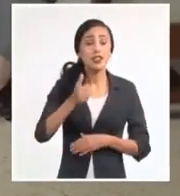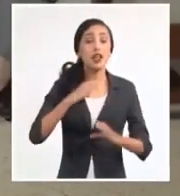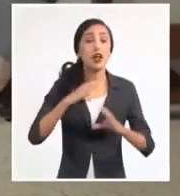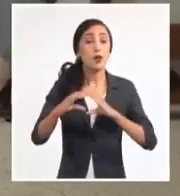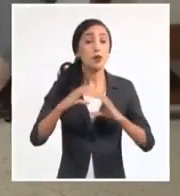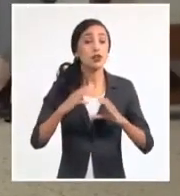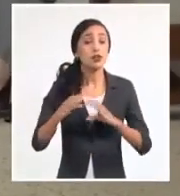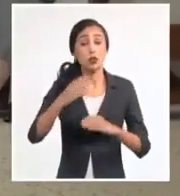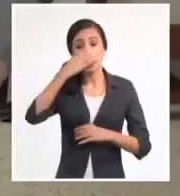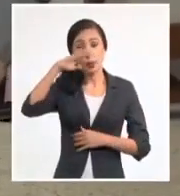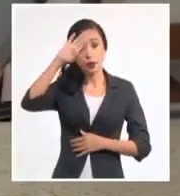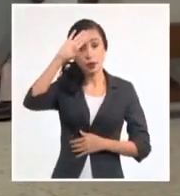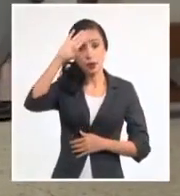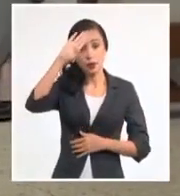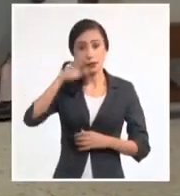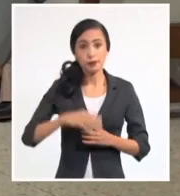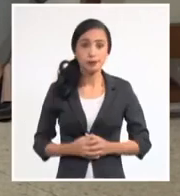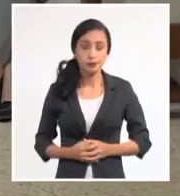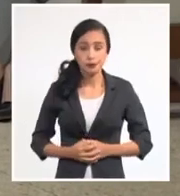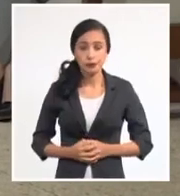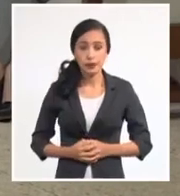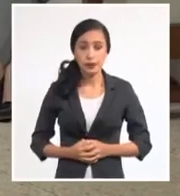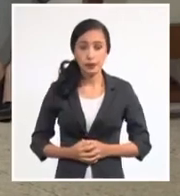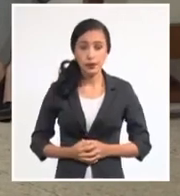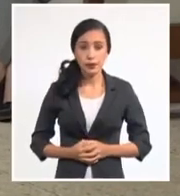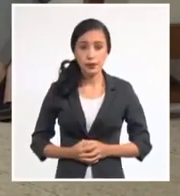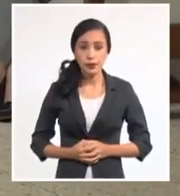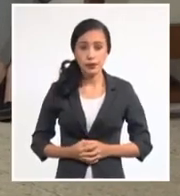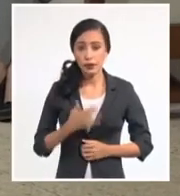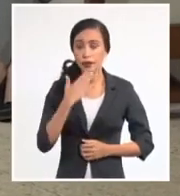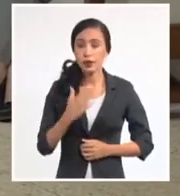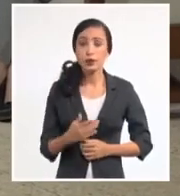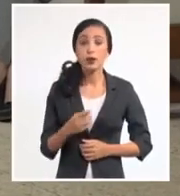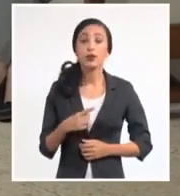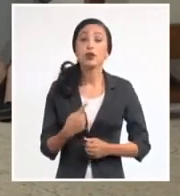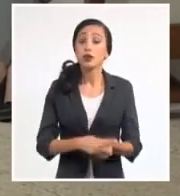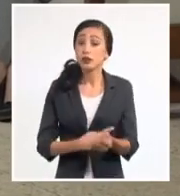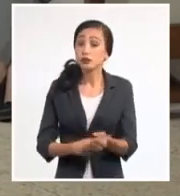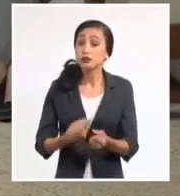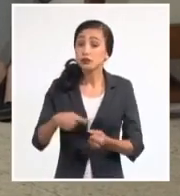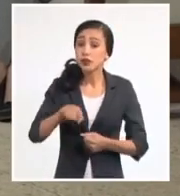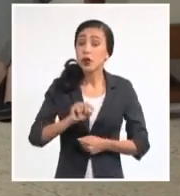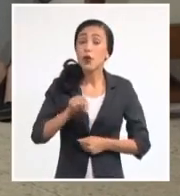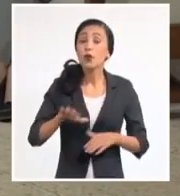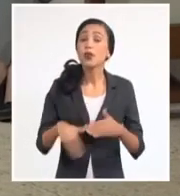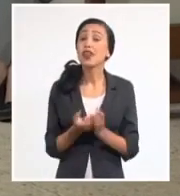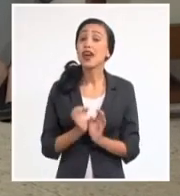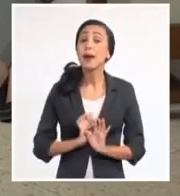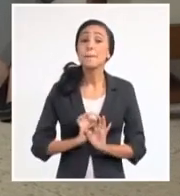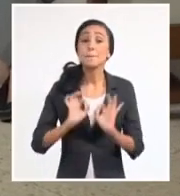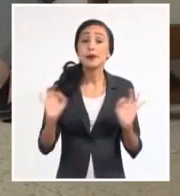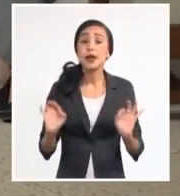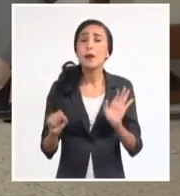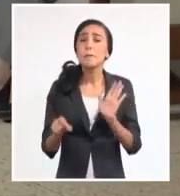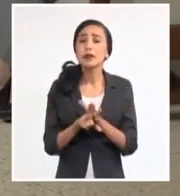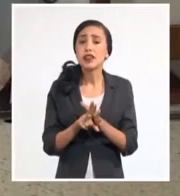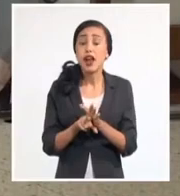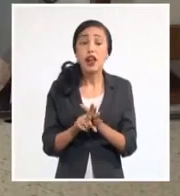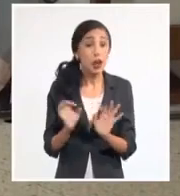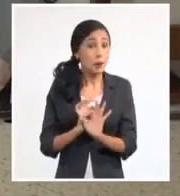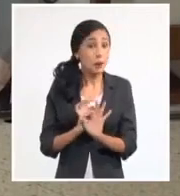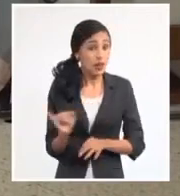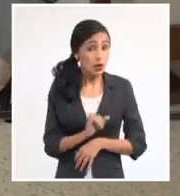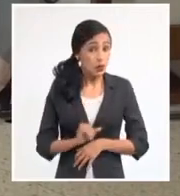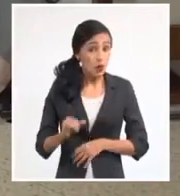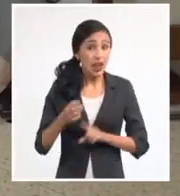de la República. Así que qué bueno que nos acompañes, Alina. Buenas noches. Hoy en una jornada bien especial, que comenzó siendo especial también en el